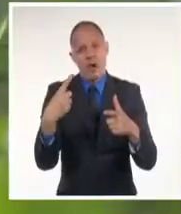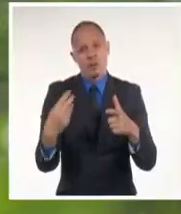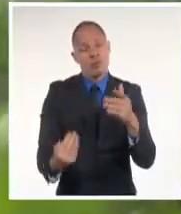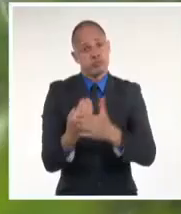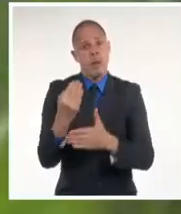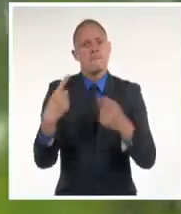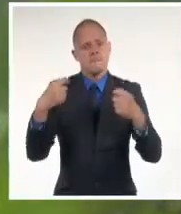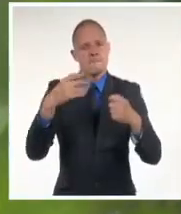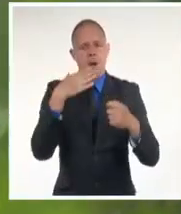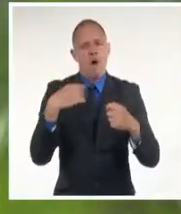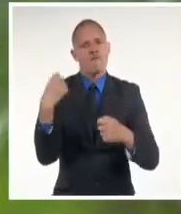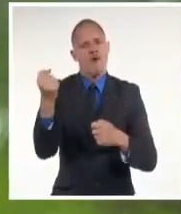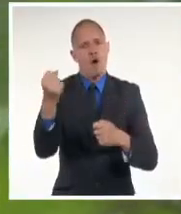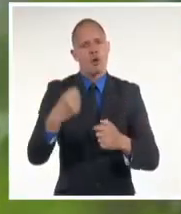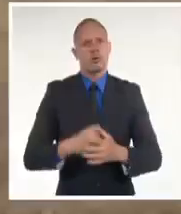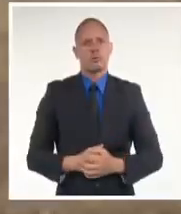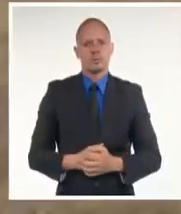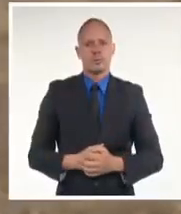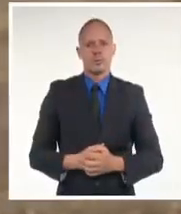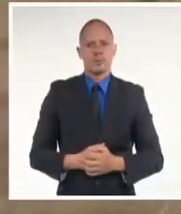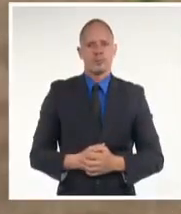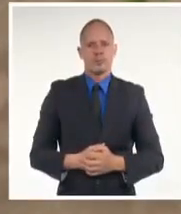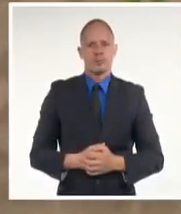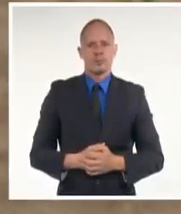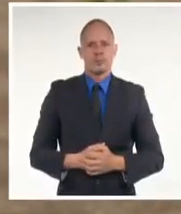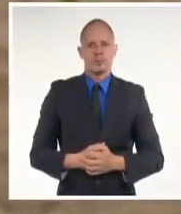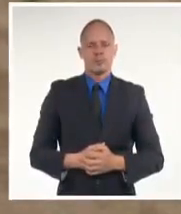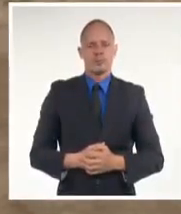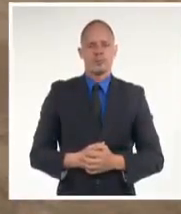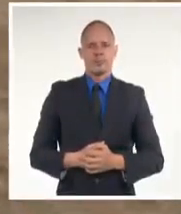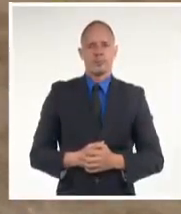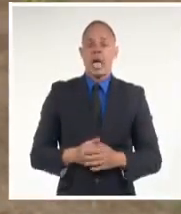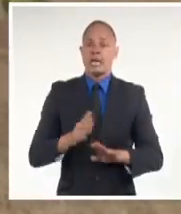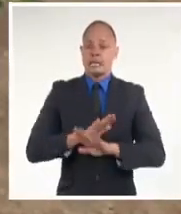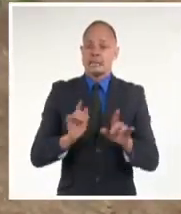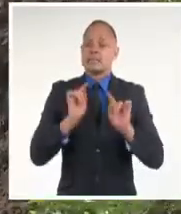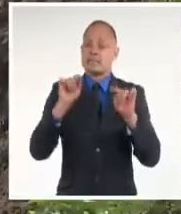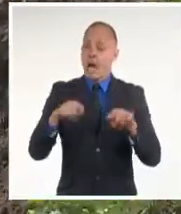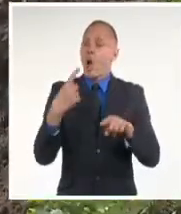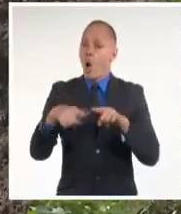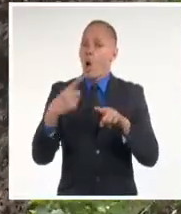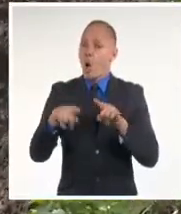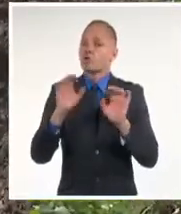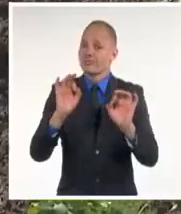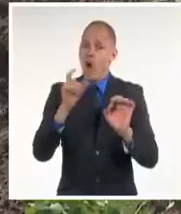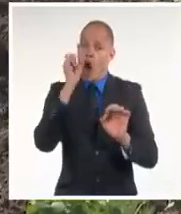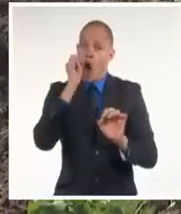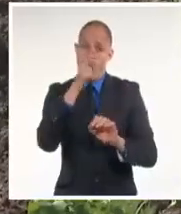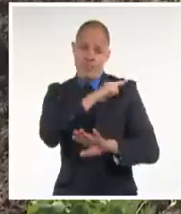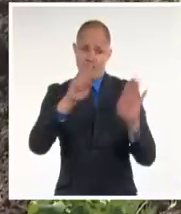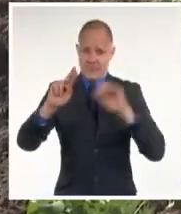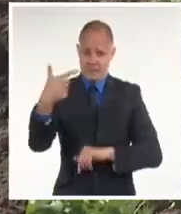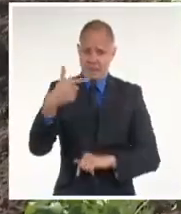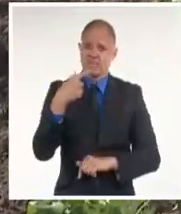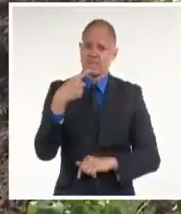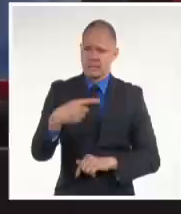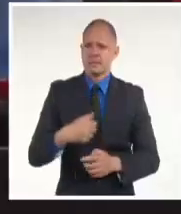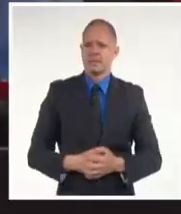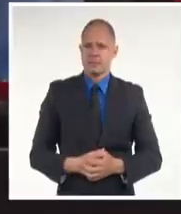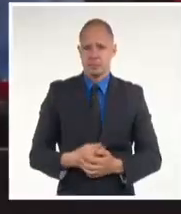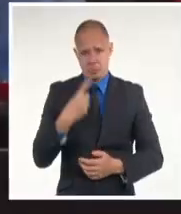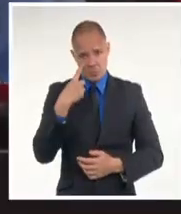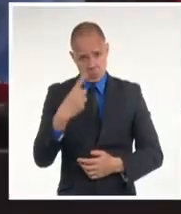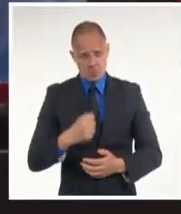necesarios para responder a la demanda de la población, refirió el también miembro del Buró Político Salvador Valdés Mesa.